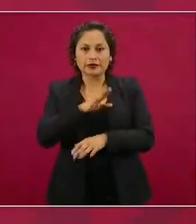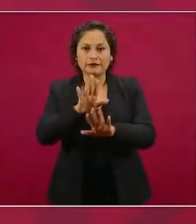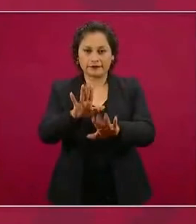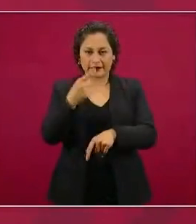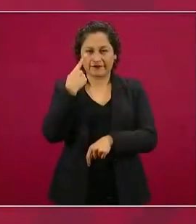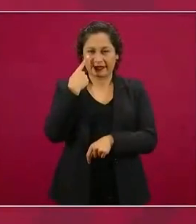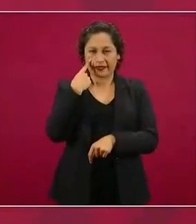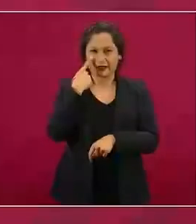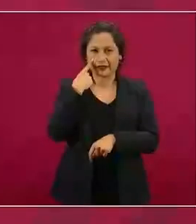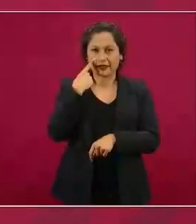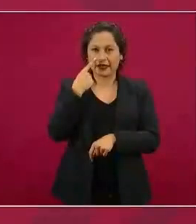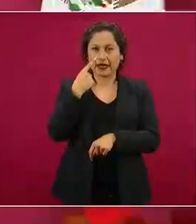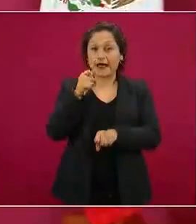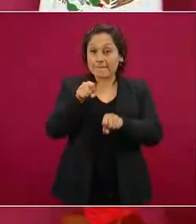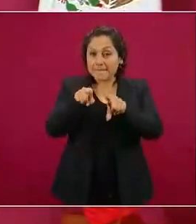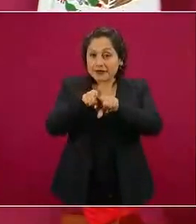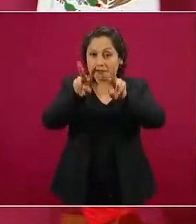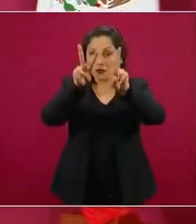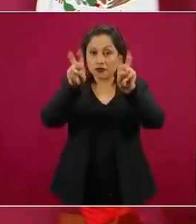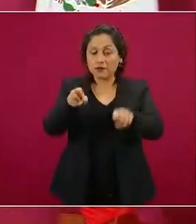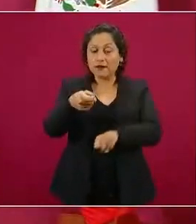medicinas?